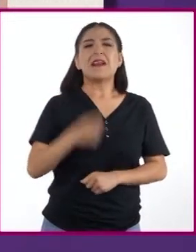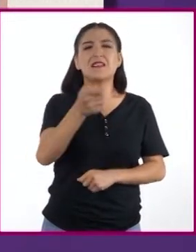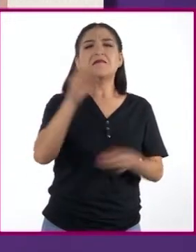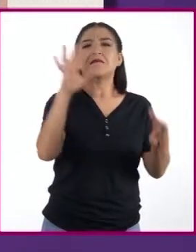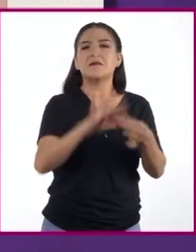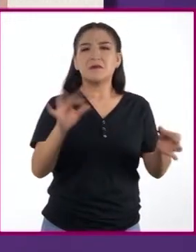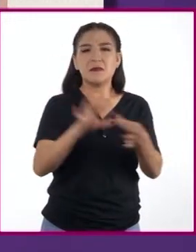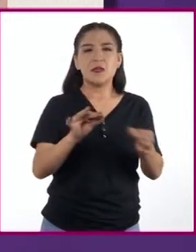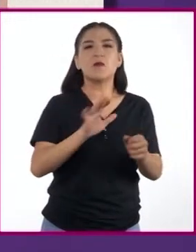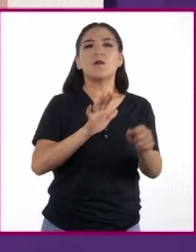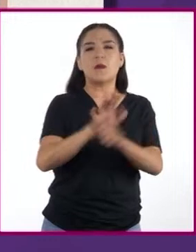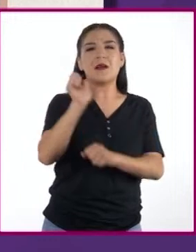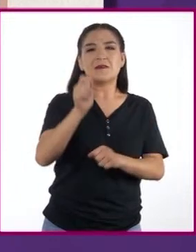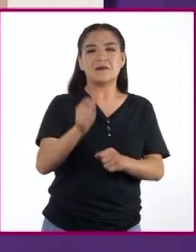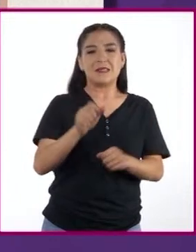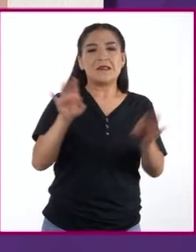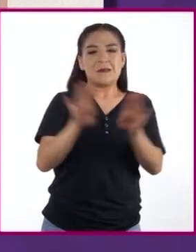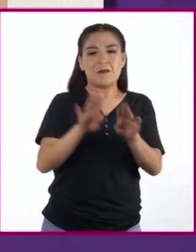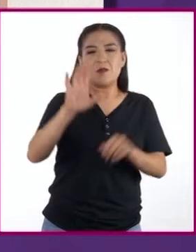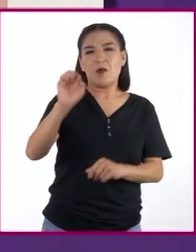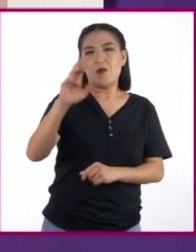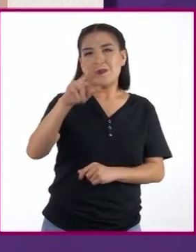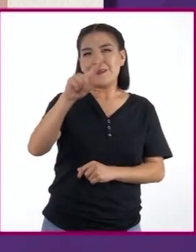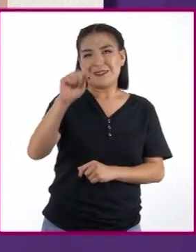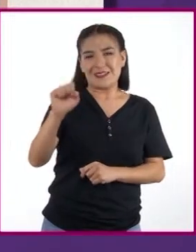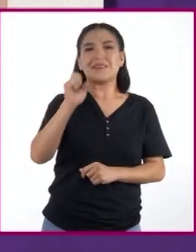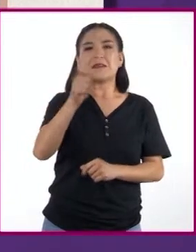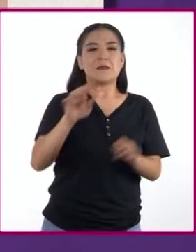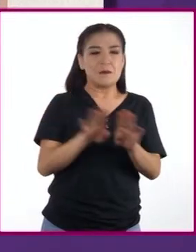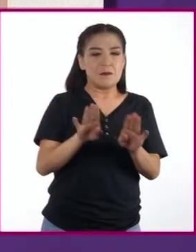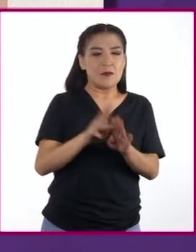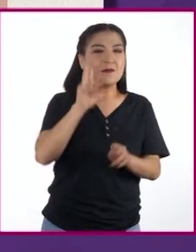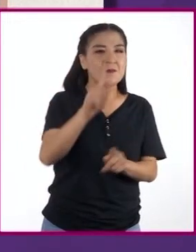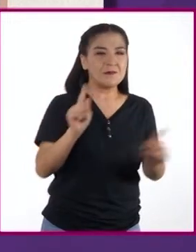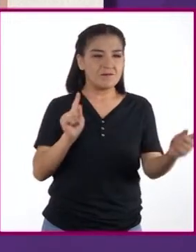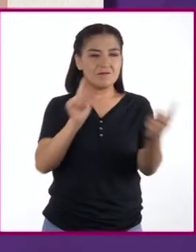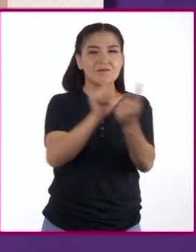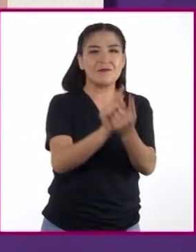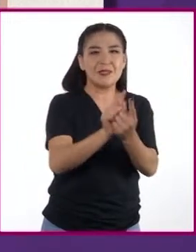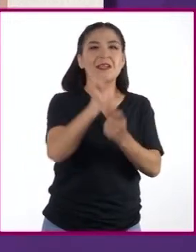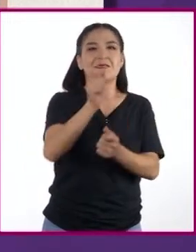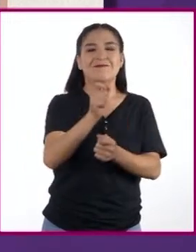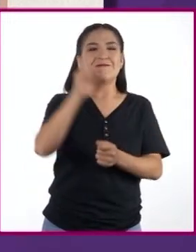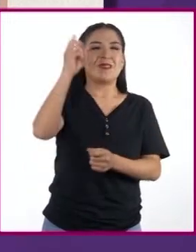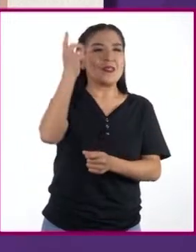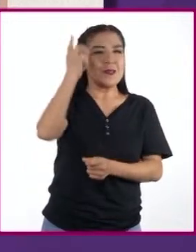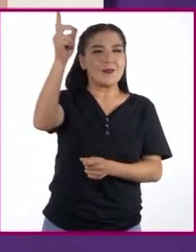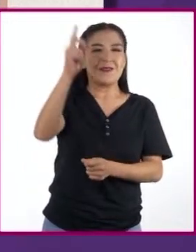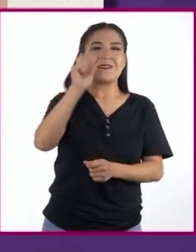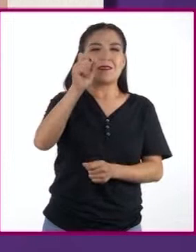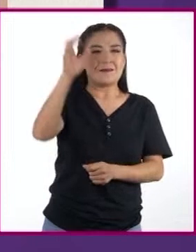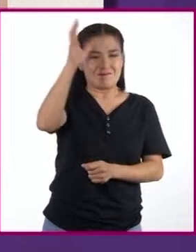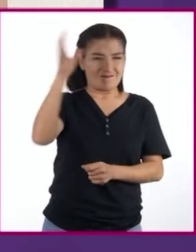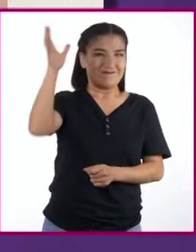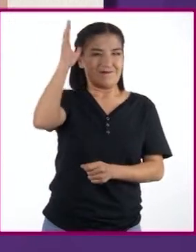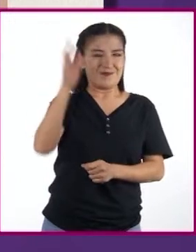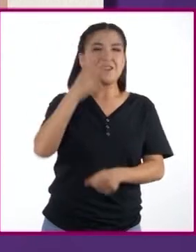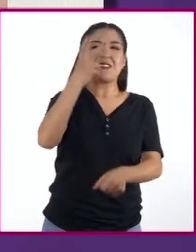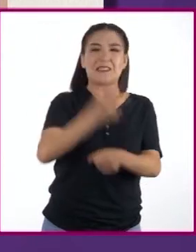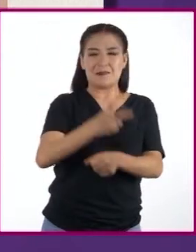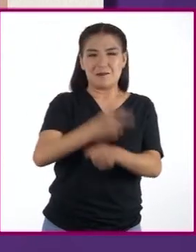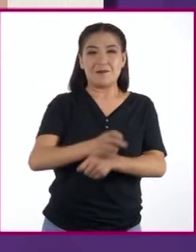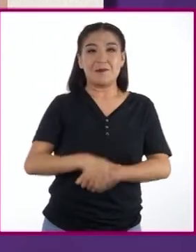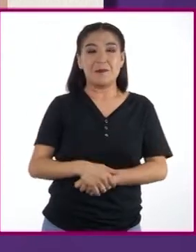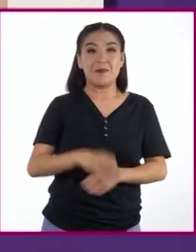la llegada de Cortés y su comitiva al encuentro con el Hueytlatoani Moctezuma II.